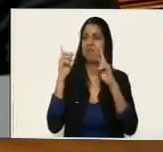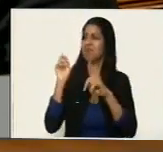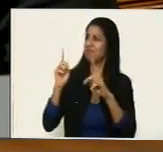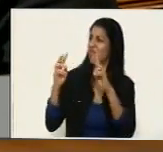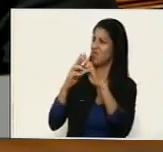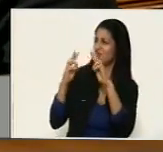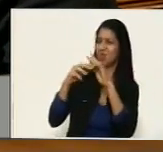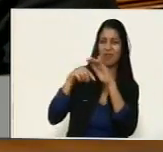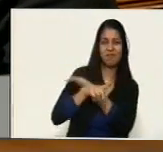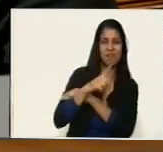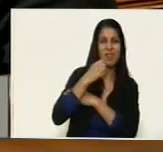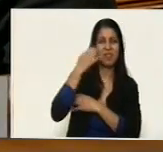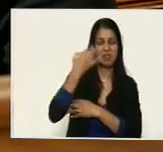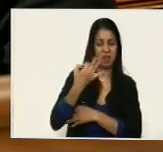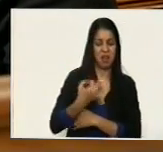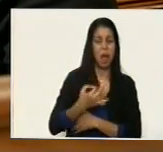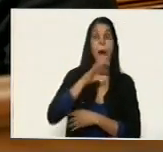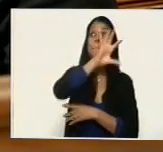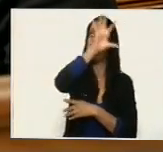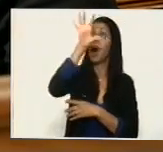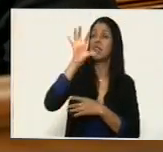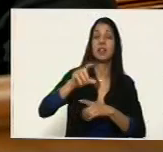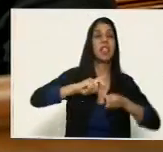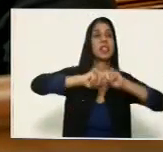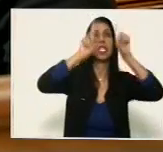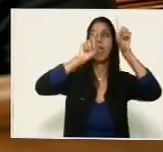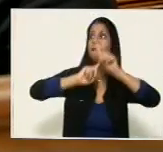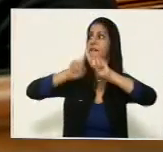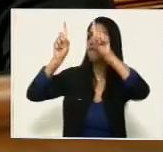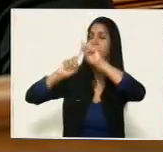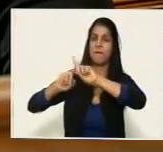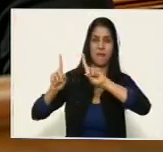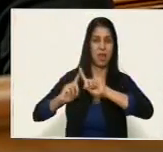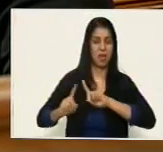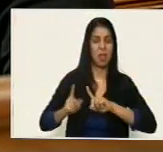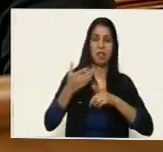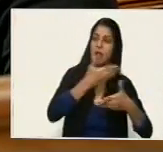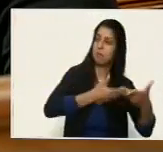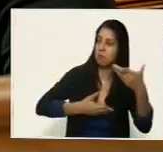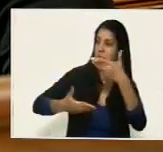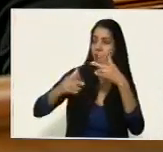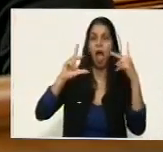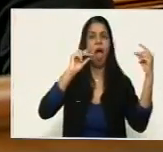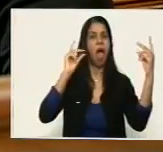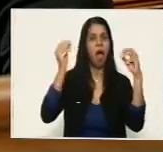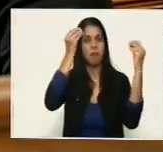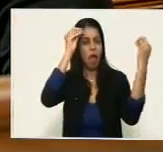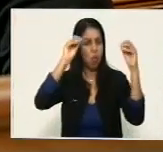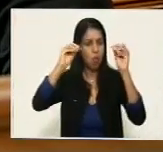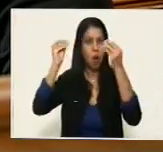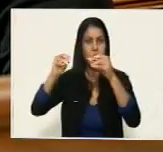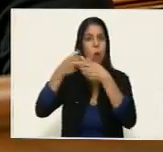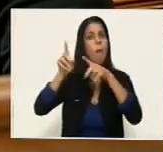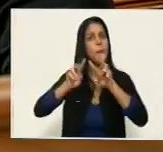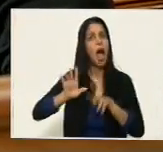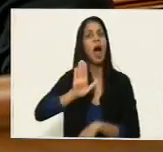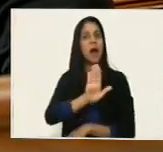que privilegia el multilateralismo, el diálogo y la resolución pacífica de